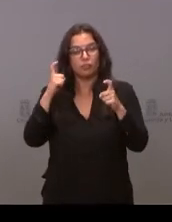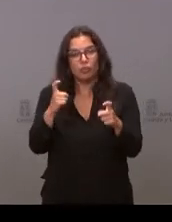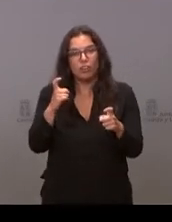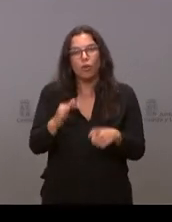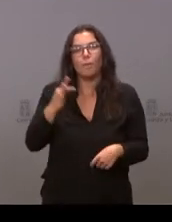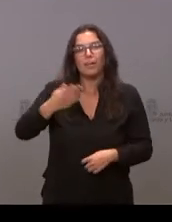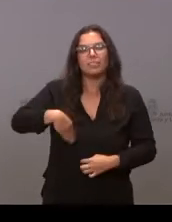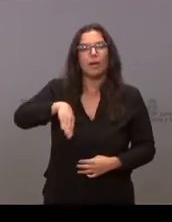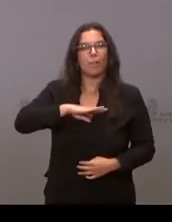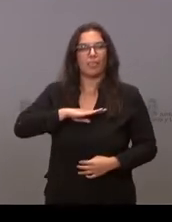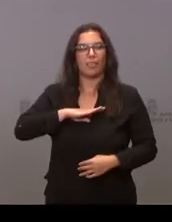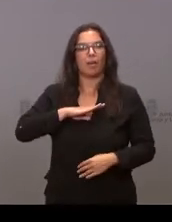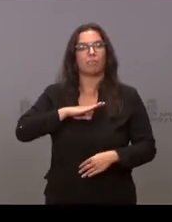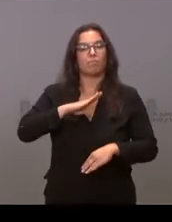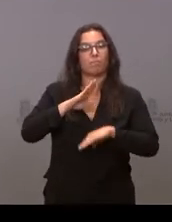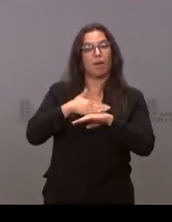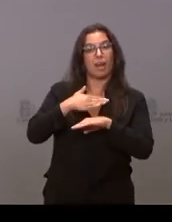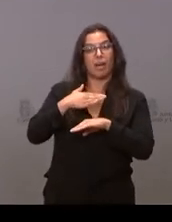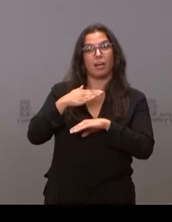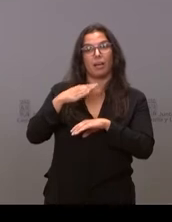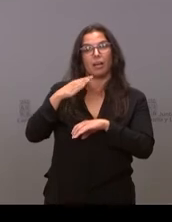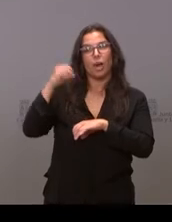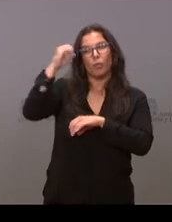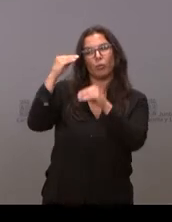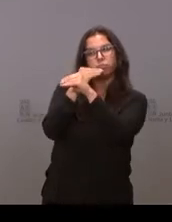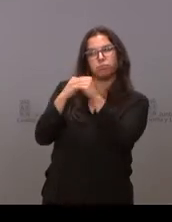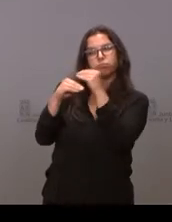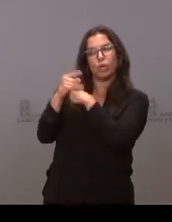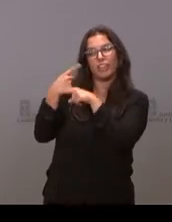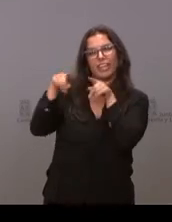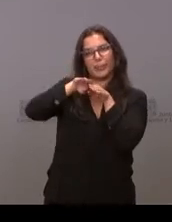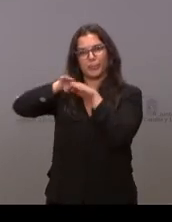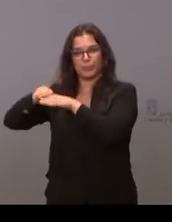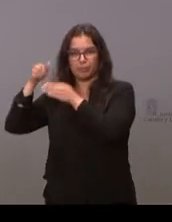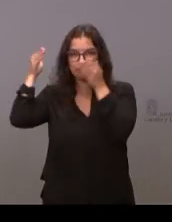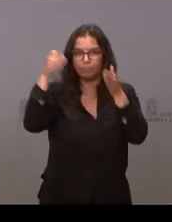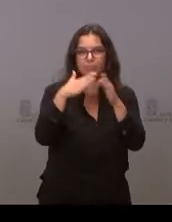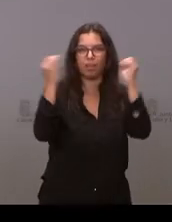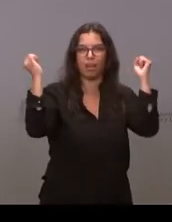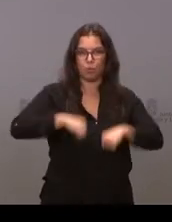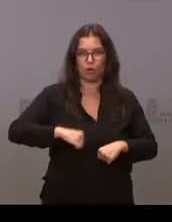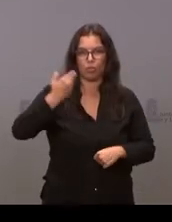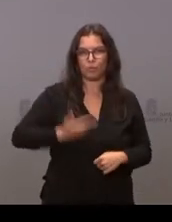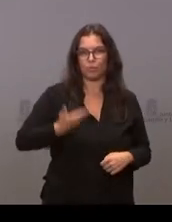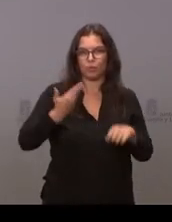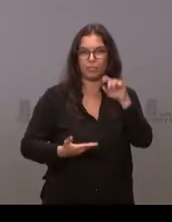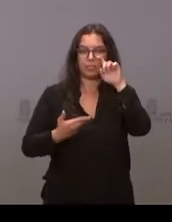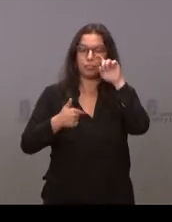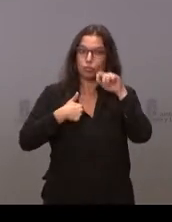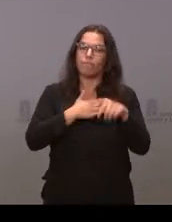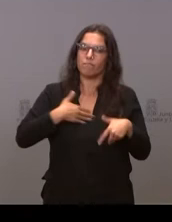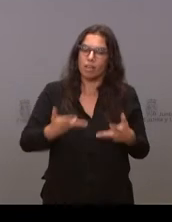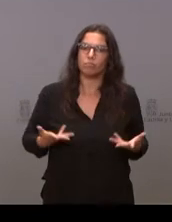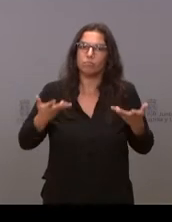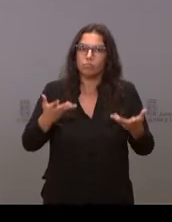nuestra capacidad de aparcar las pequeñas diferencias y lograr los grandes acuerdos. Esa es mi voluntad